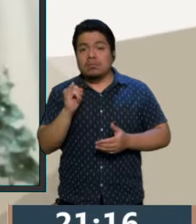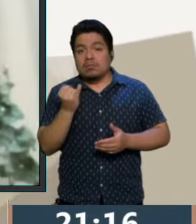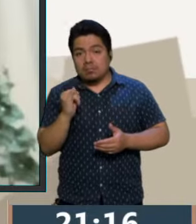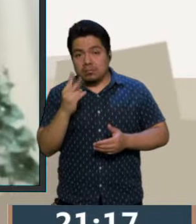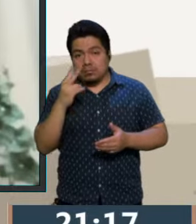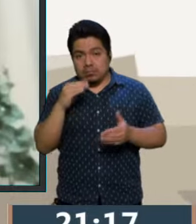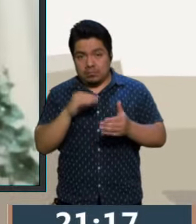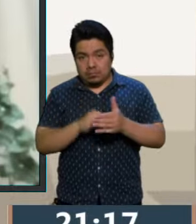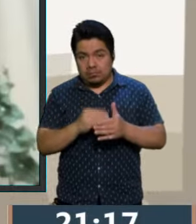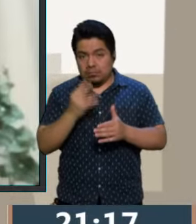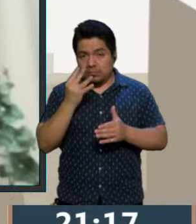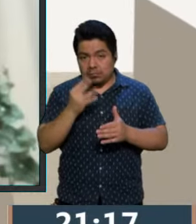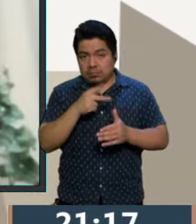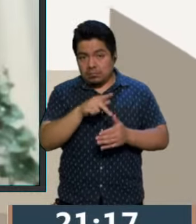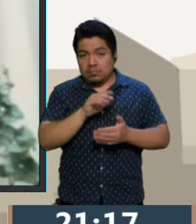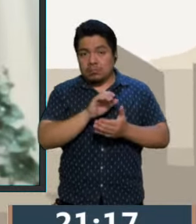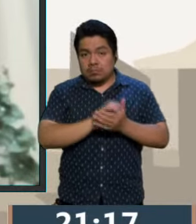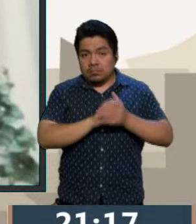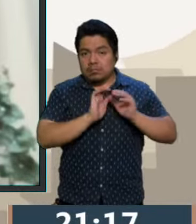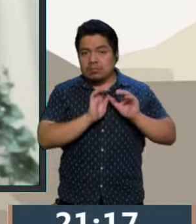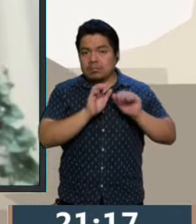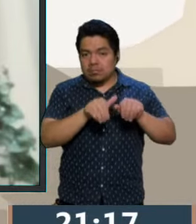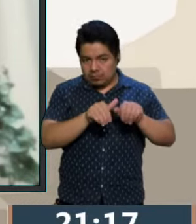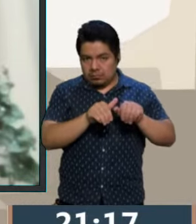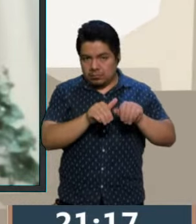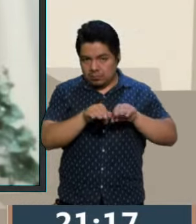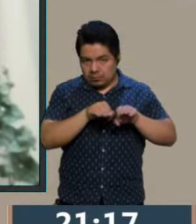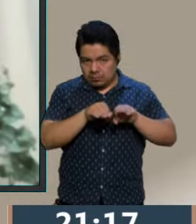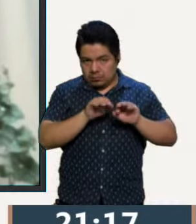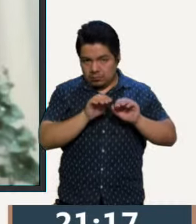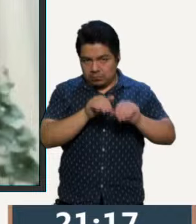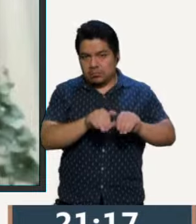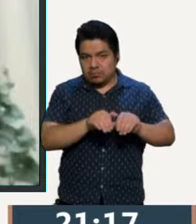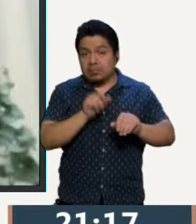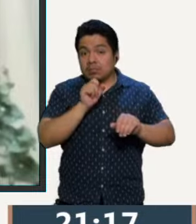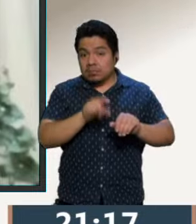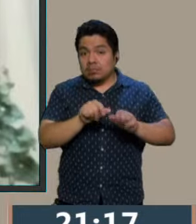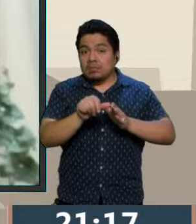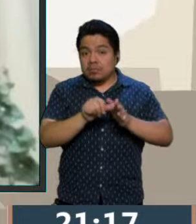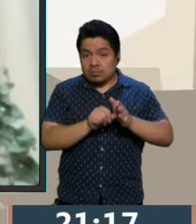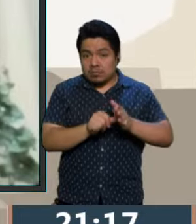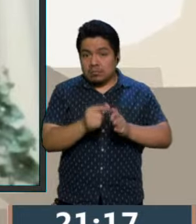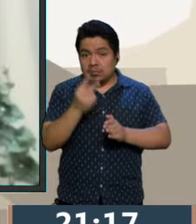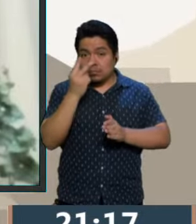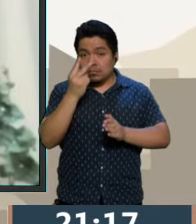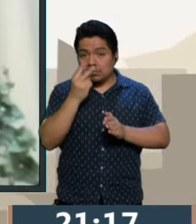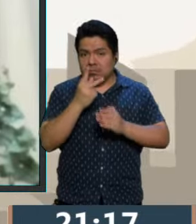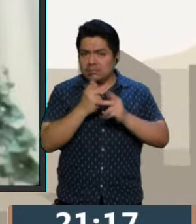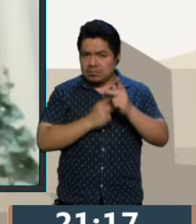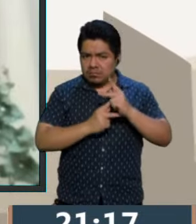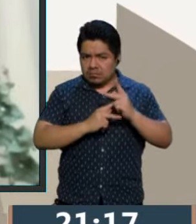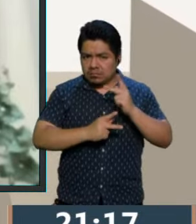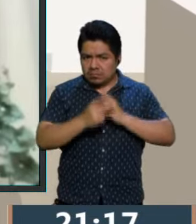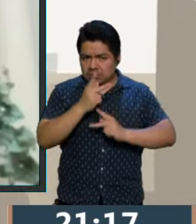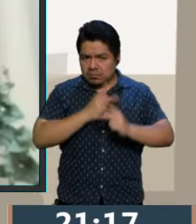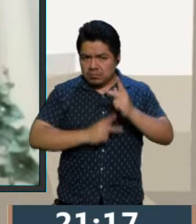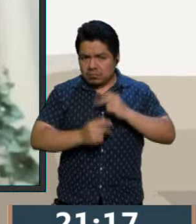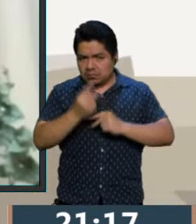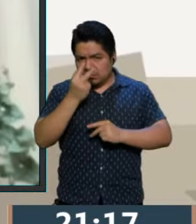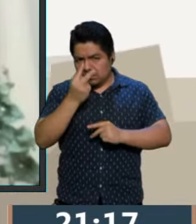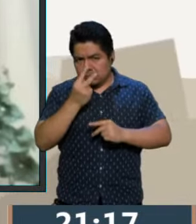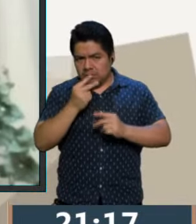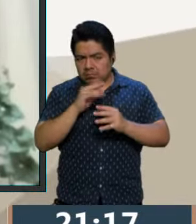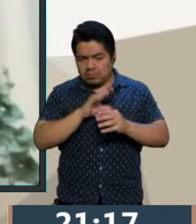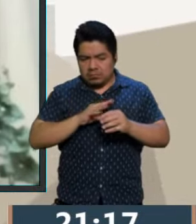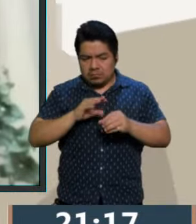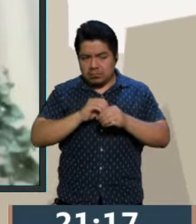de 2004. Ese mismo mes de junio obtiene dos créditos, dos financiamientos por